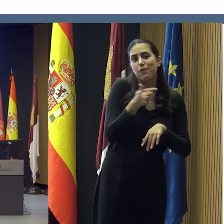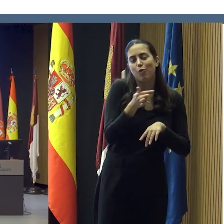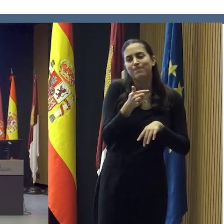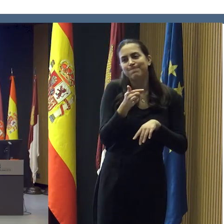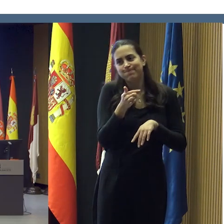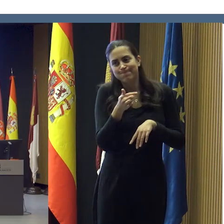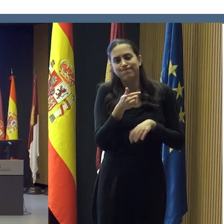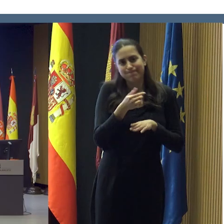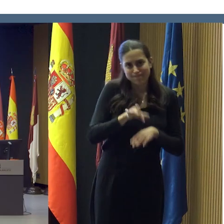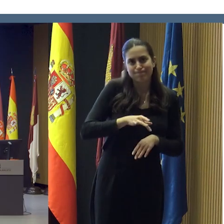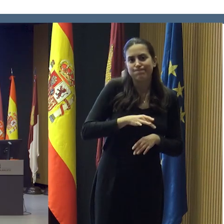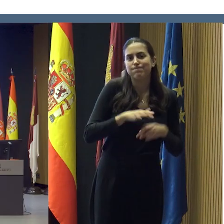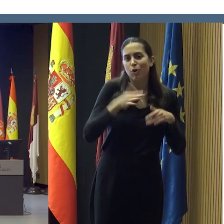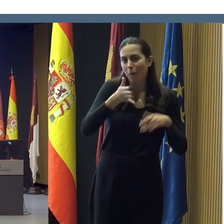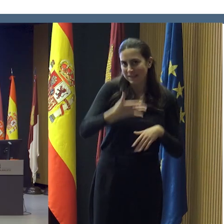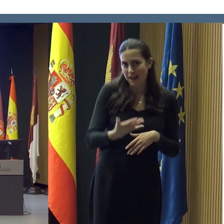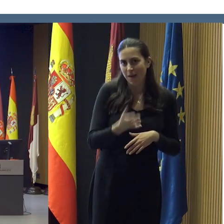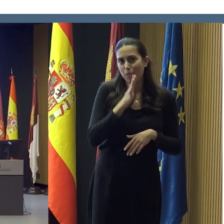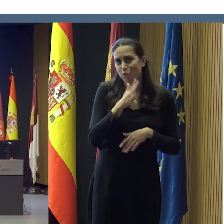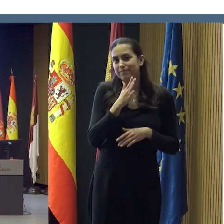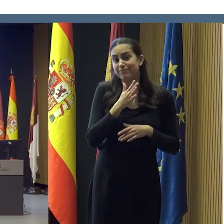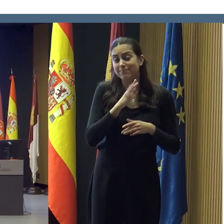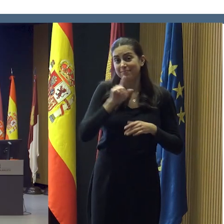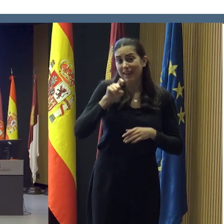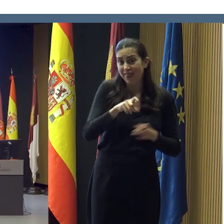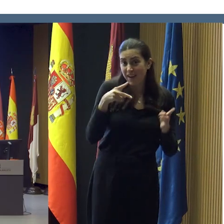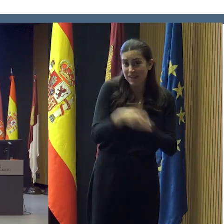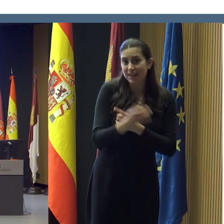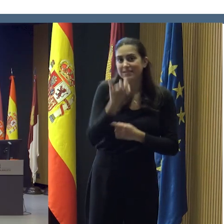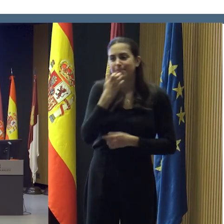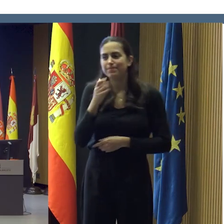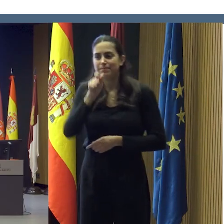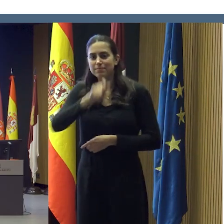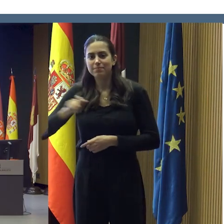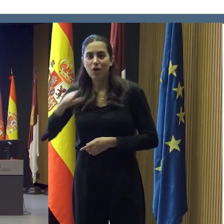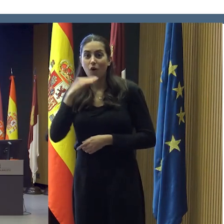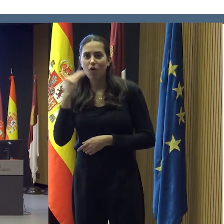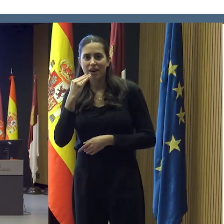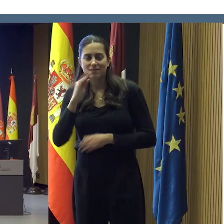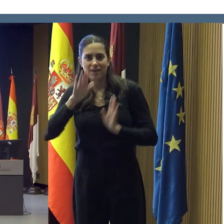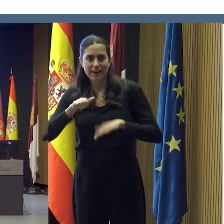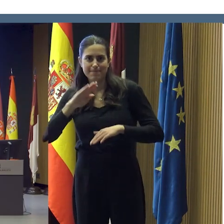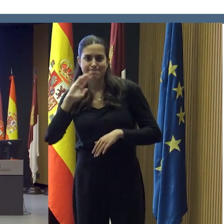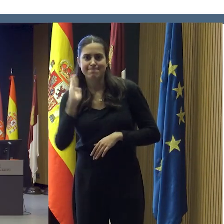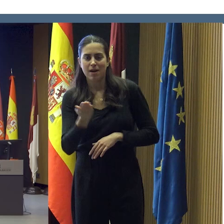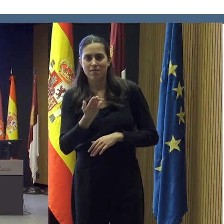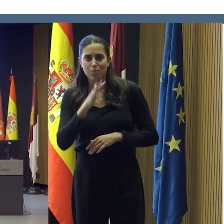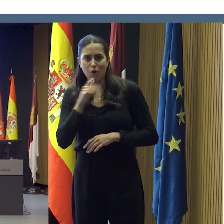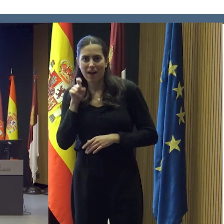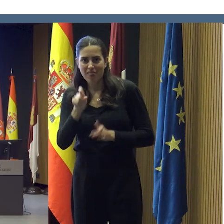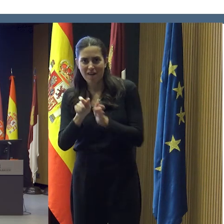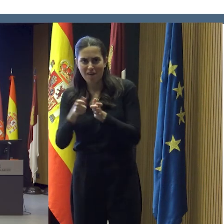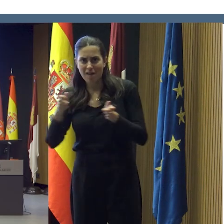los hipotéticos casos de cáncer que se podía producir con las mamografías, pero si se hacen mujeres jóvenes, eso puede aumentar.